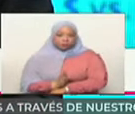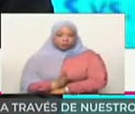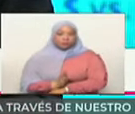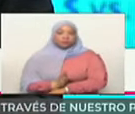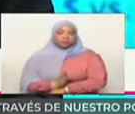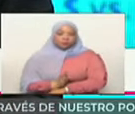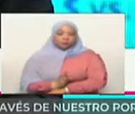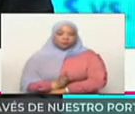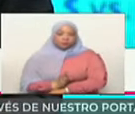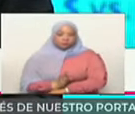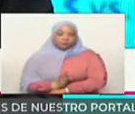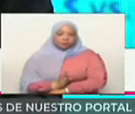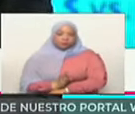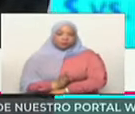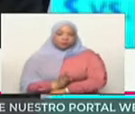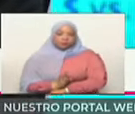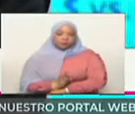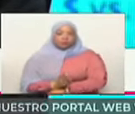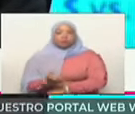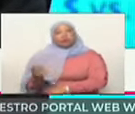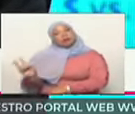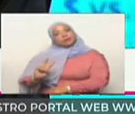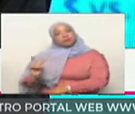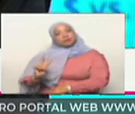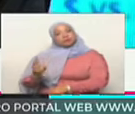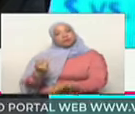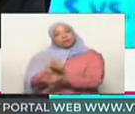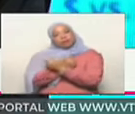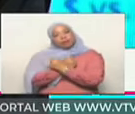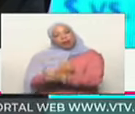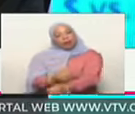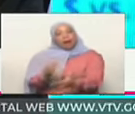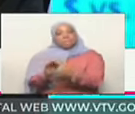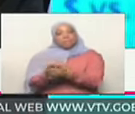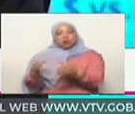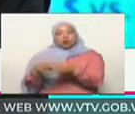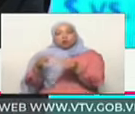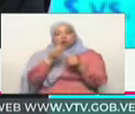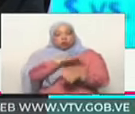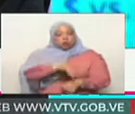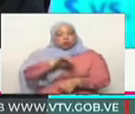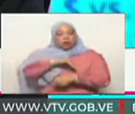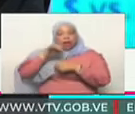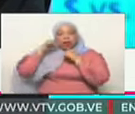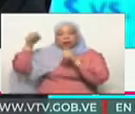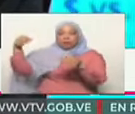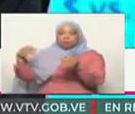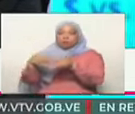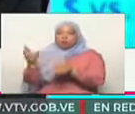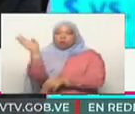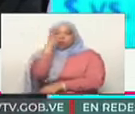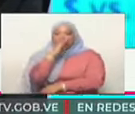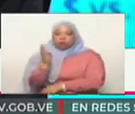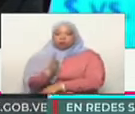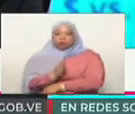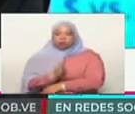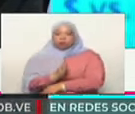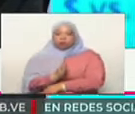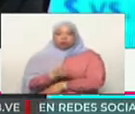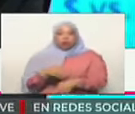Brasil. Desde Venezuela vaya nuestra solidaridad. Y, bueno, tendrán que